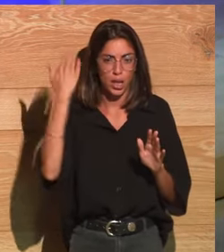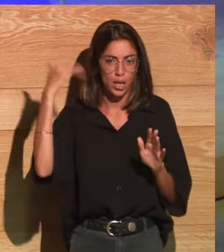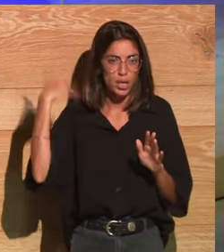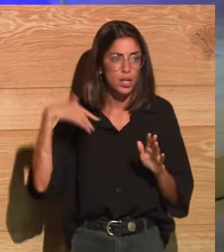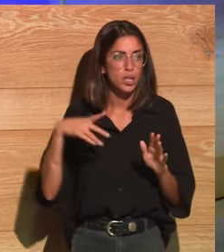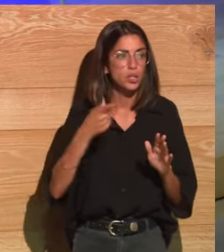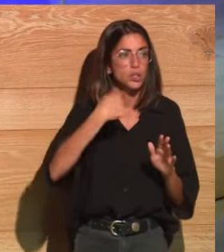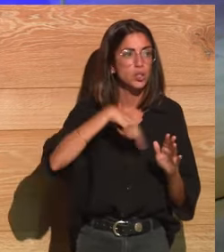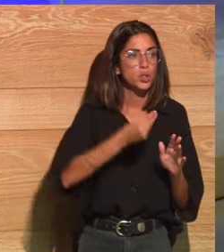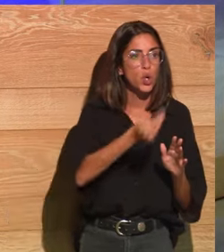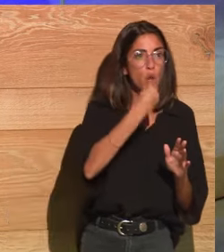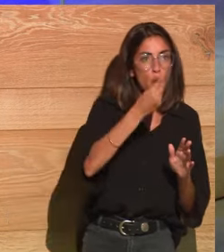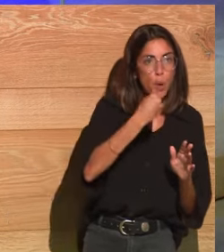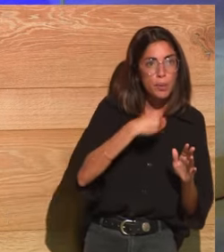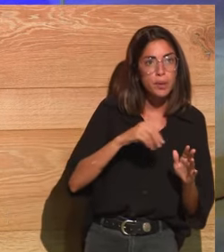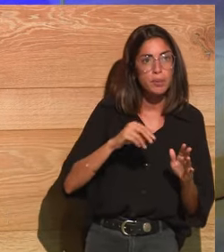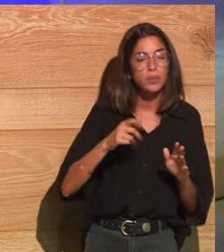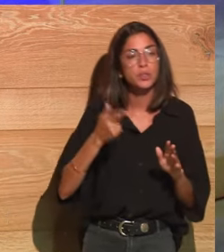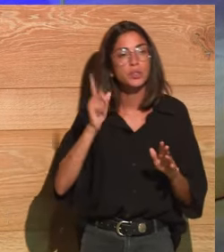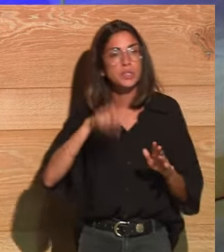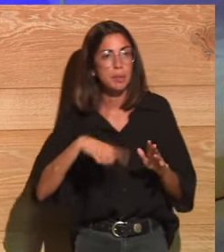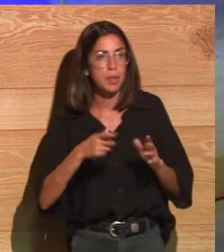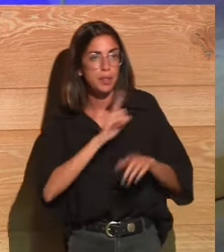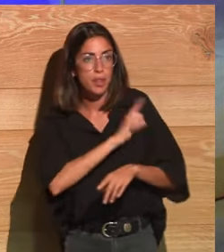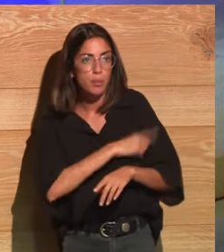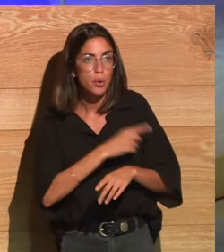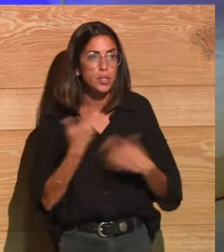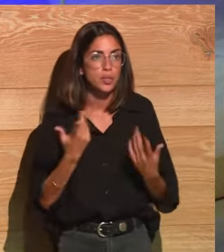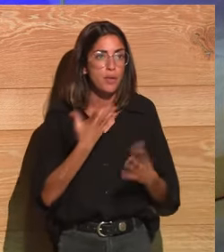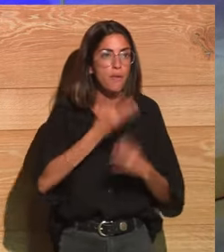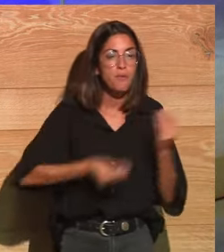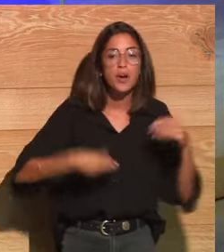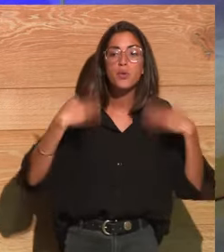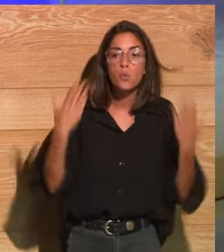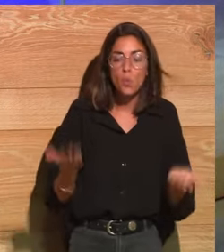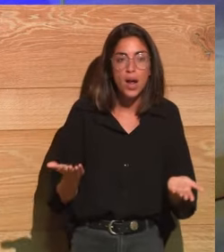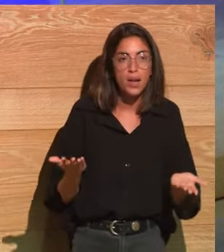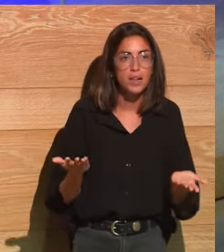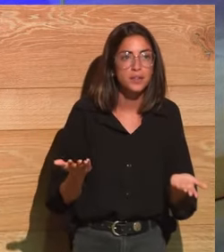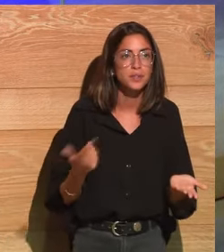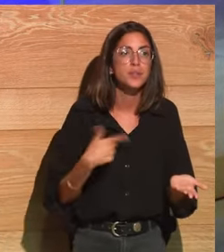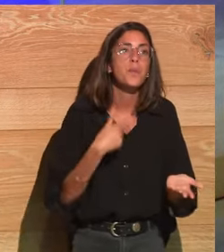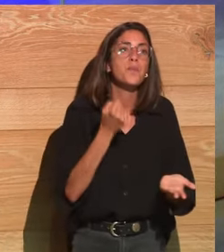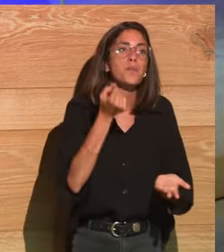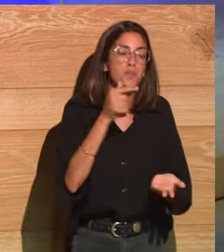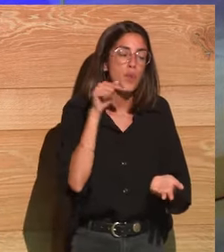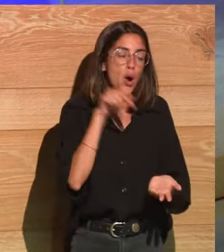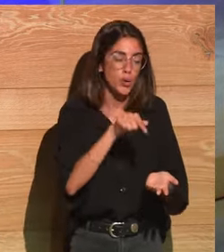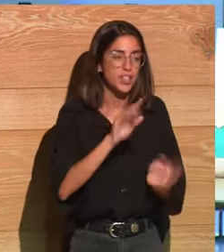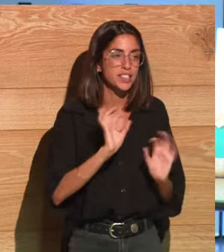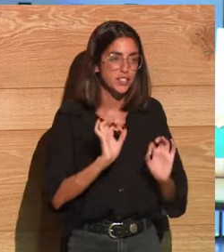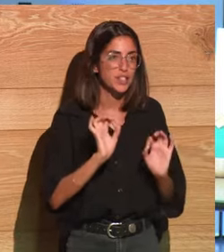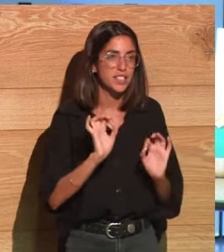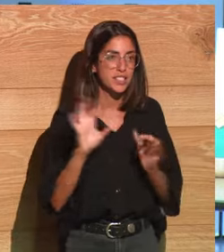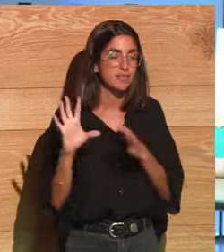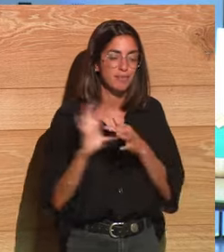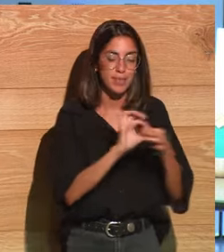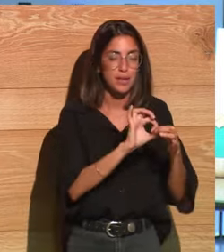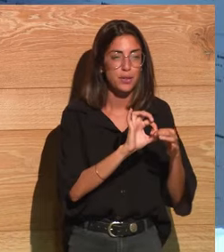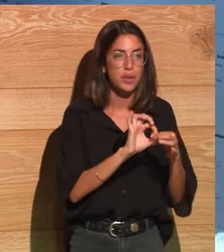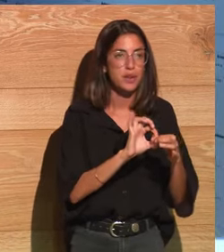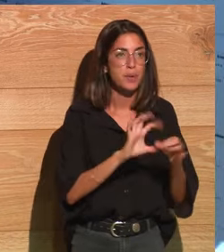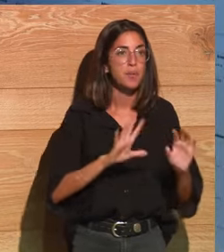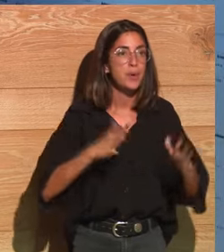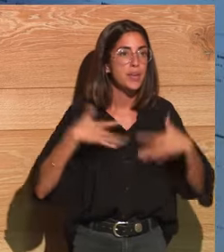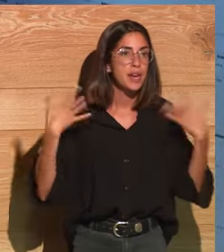hacemos deporte, hacemos reggae y seguimos muriendo con 30 años. ¿Qué falla? ¿No? Pues un poco eso, sí, sí, sí, claro. O sea, realmente sí. Bueno, y de repente luego